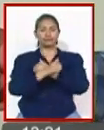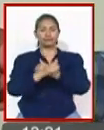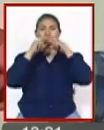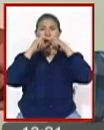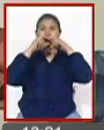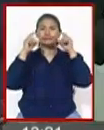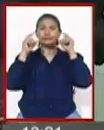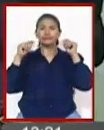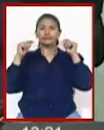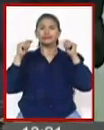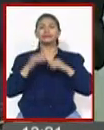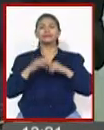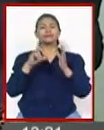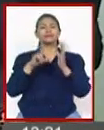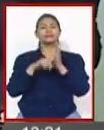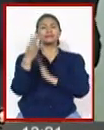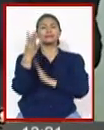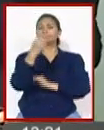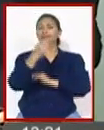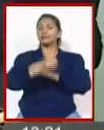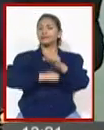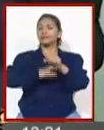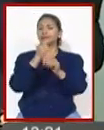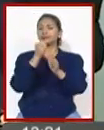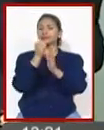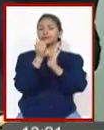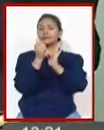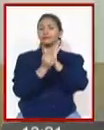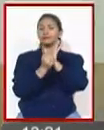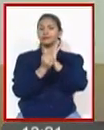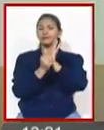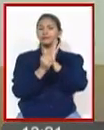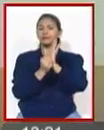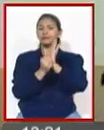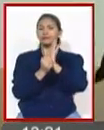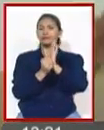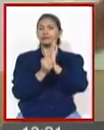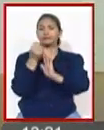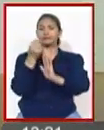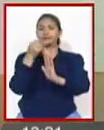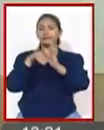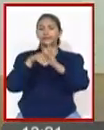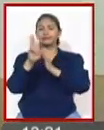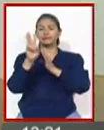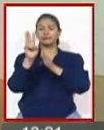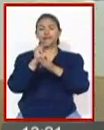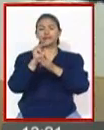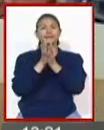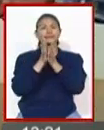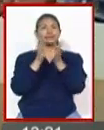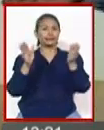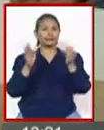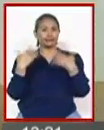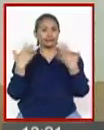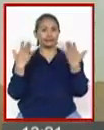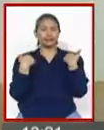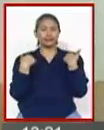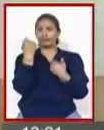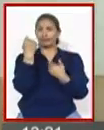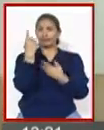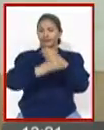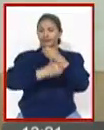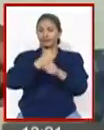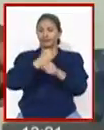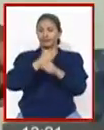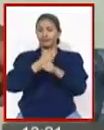Moreno, hace poco más de 14 años que somos abogados. Ingresamos al interior del Ministerio Público, llevamos como 11 años de